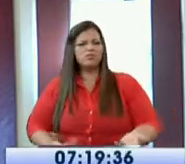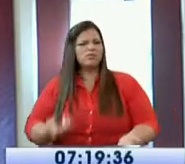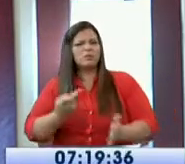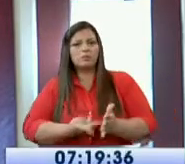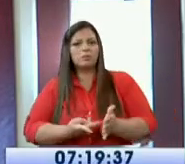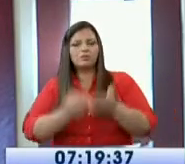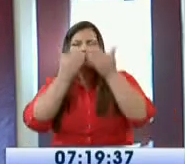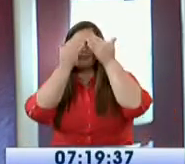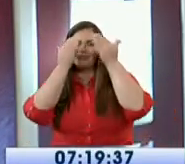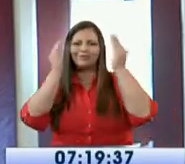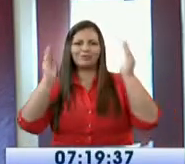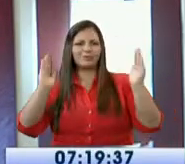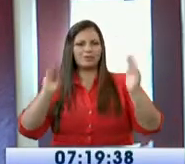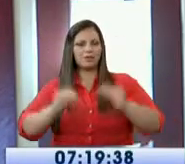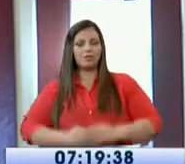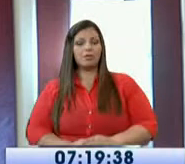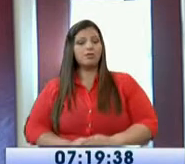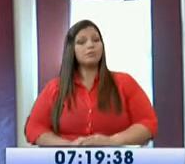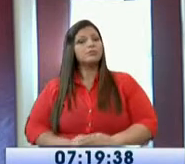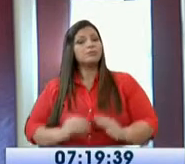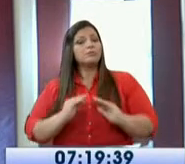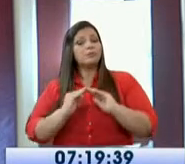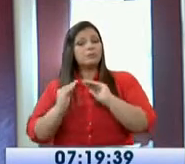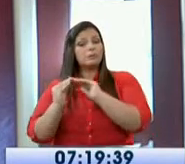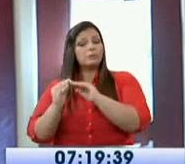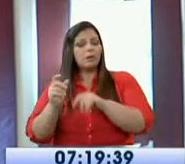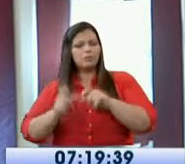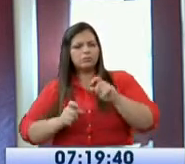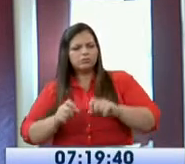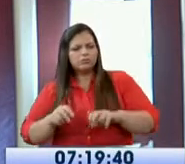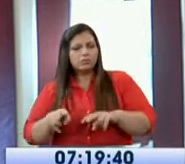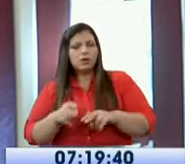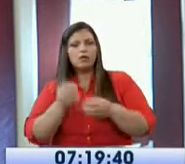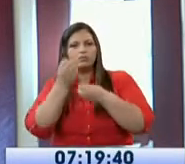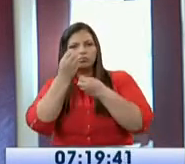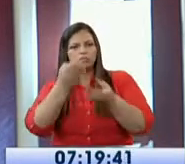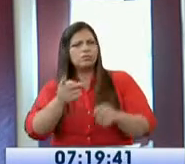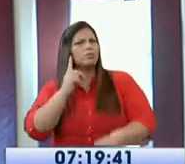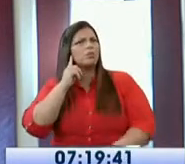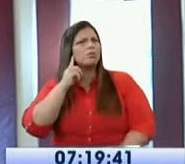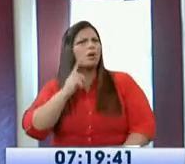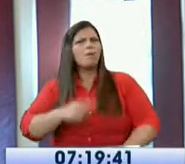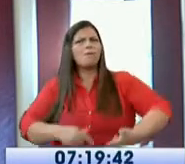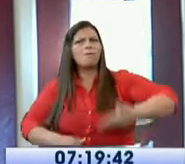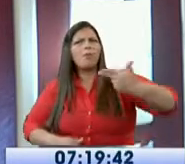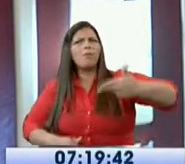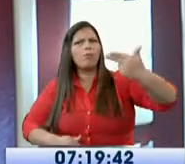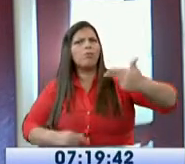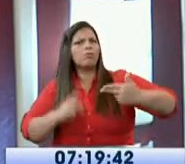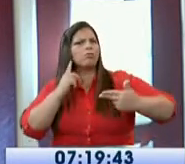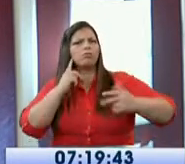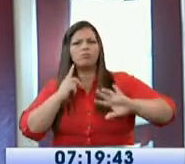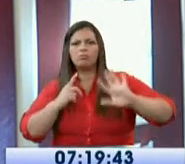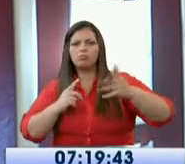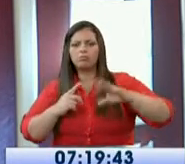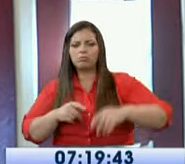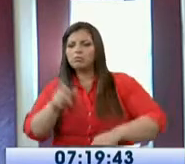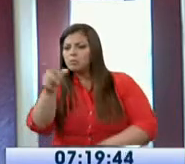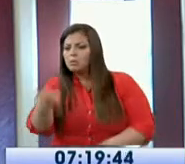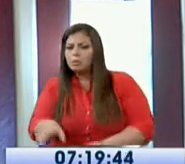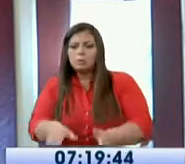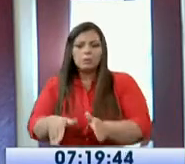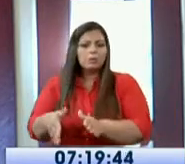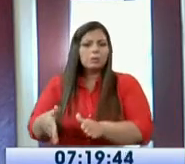en el que ocurrió este hecho declararon no haber escuchado las detonaciones. El occiso no ha sido identificado todavía.